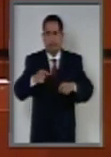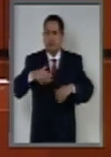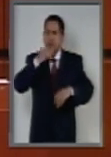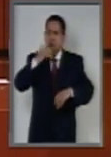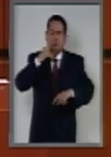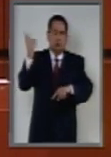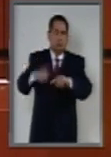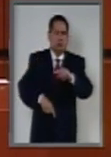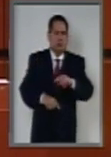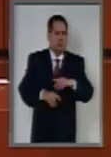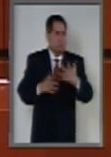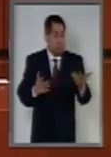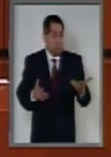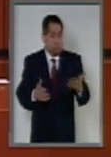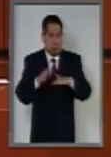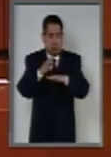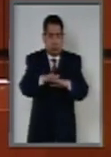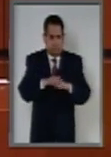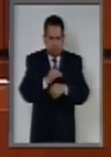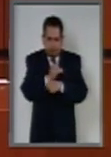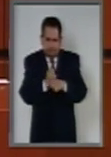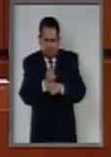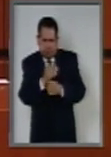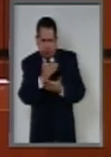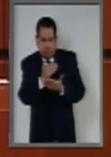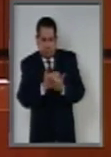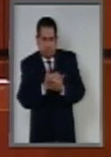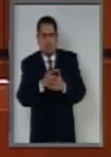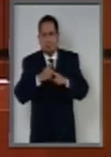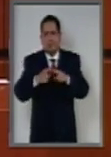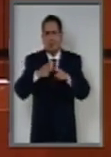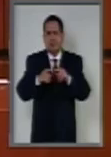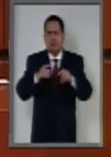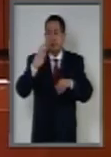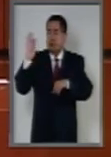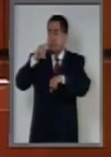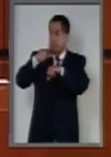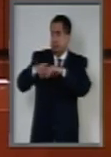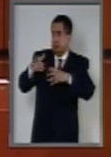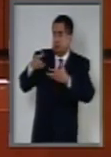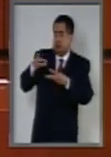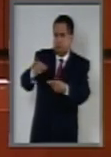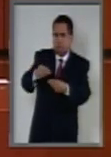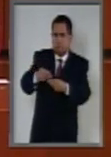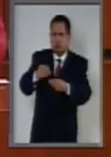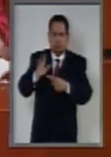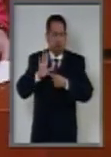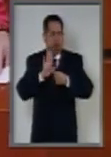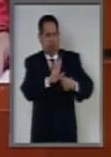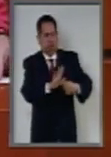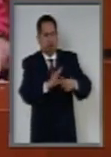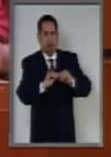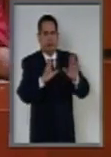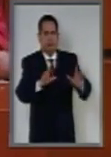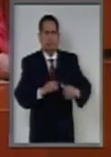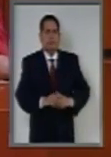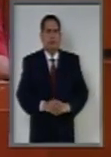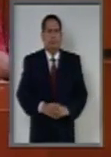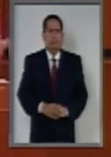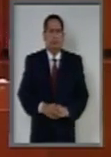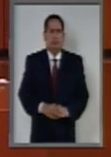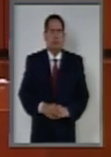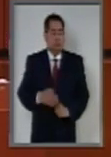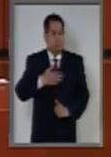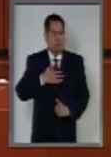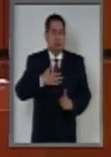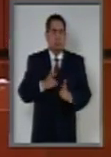corrupción y con respecto a la fiscalización de los recursos federales y a la rendición de cuentas. En nuestro